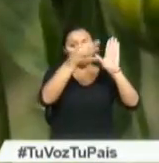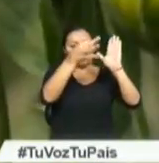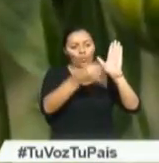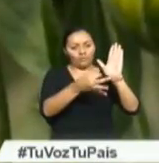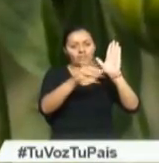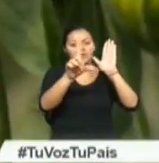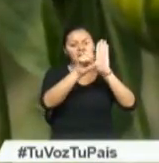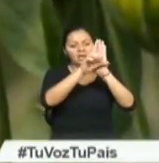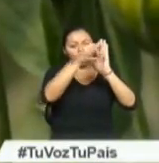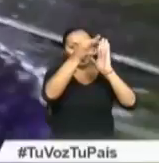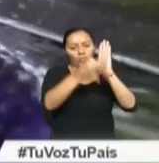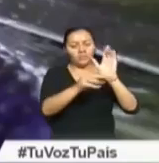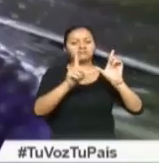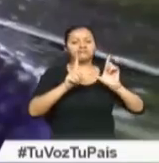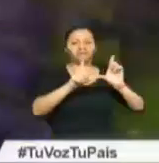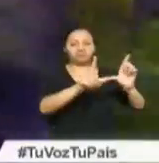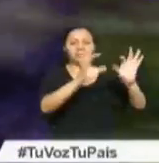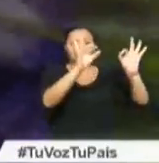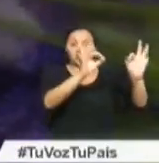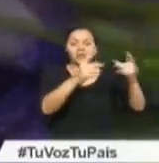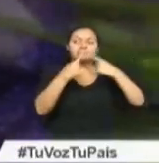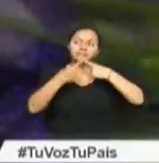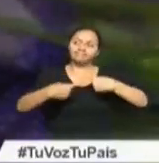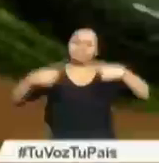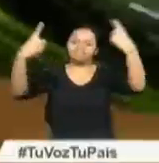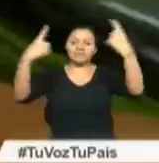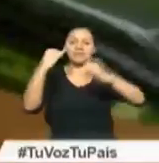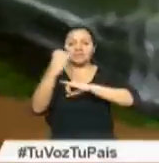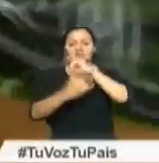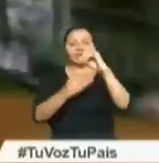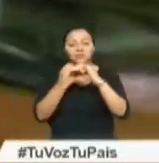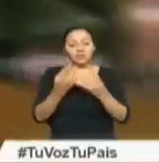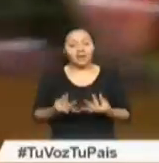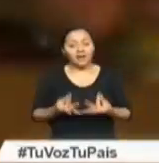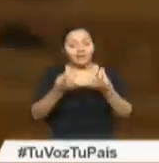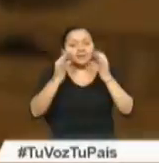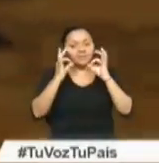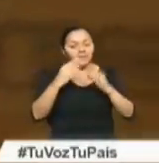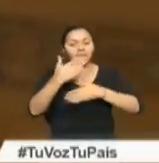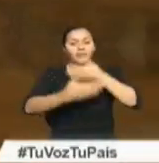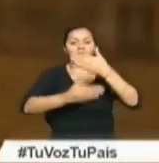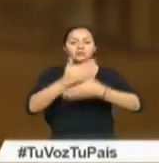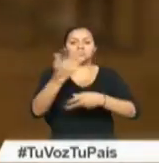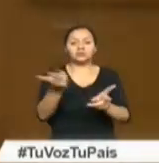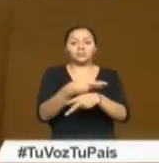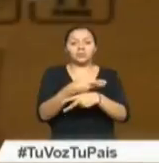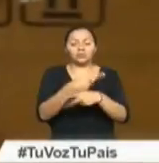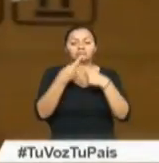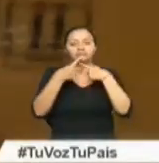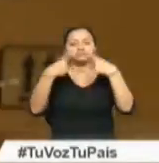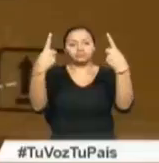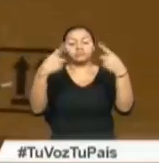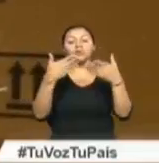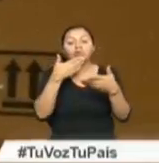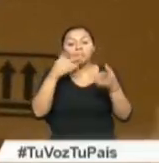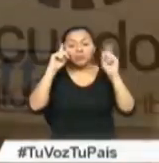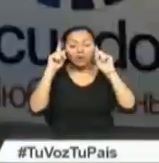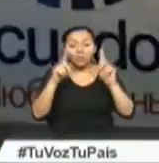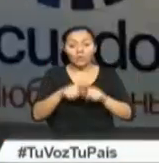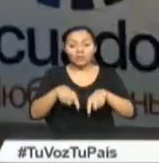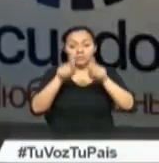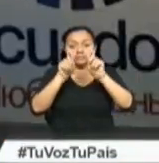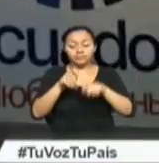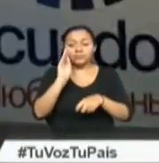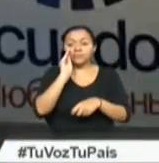las fincas florícolas del Ecuador, con especial énfasis en la calidad de sus procesos de producción. En función del convenio, Flor